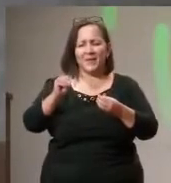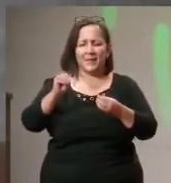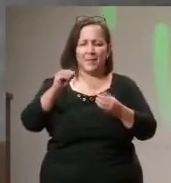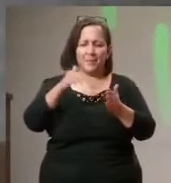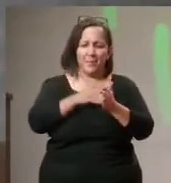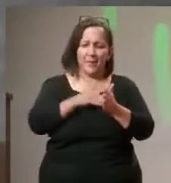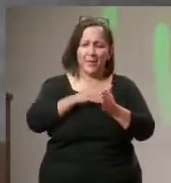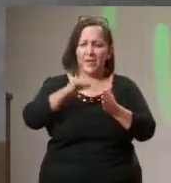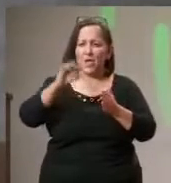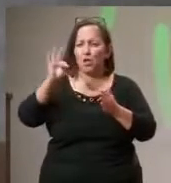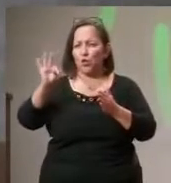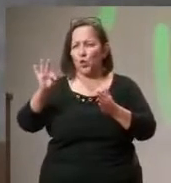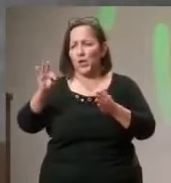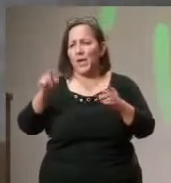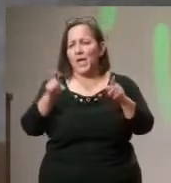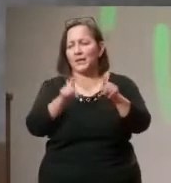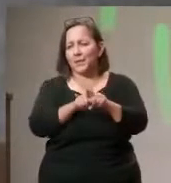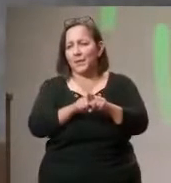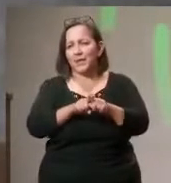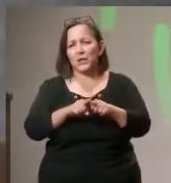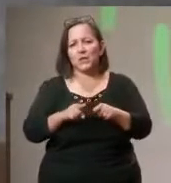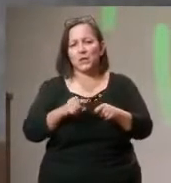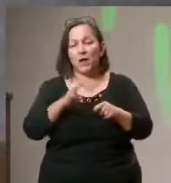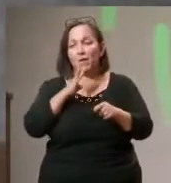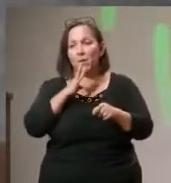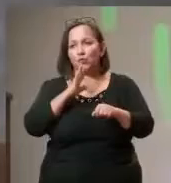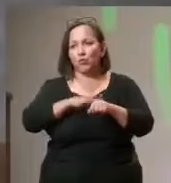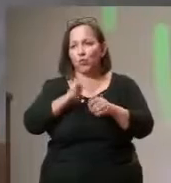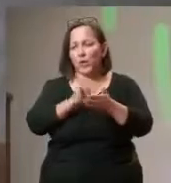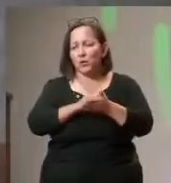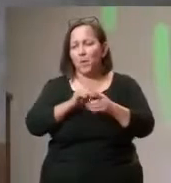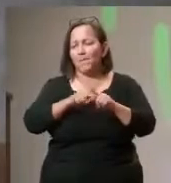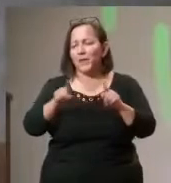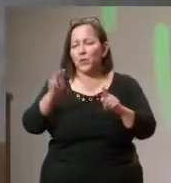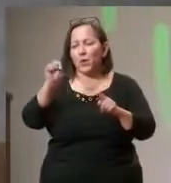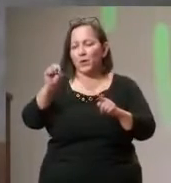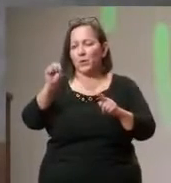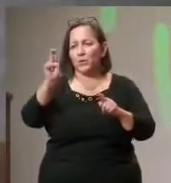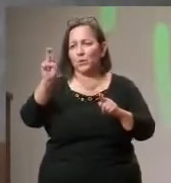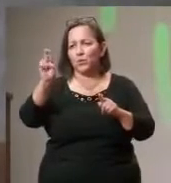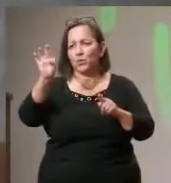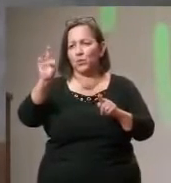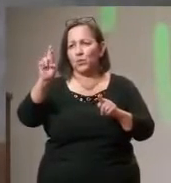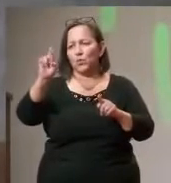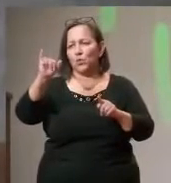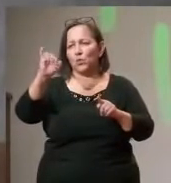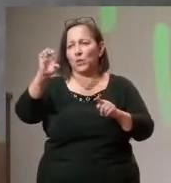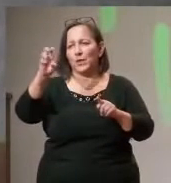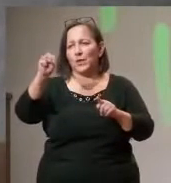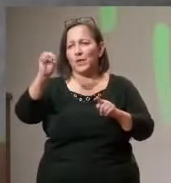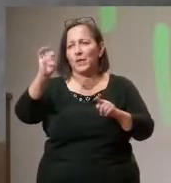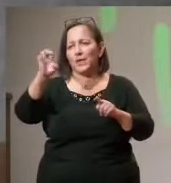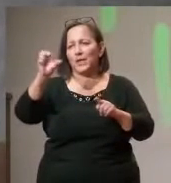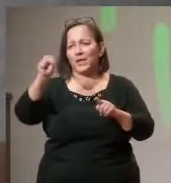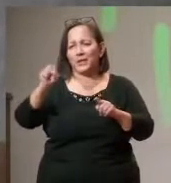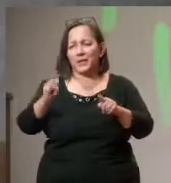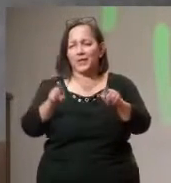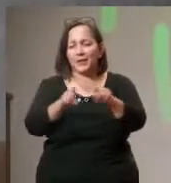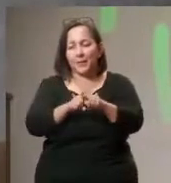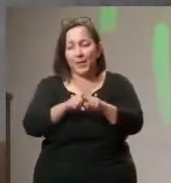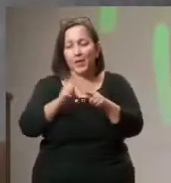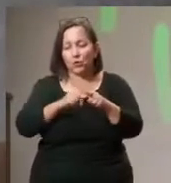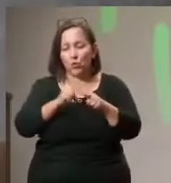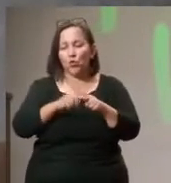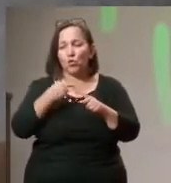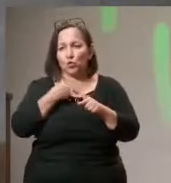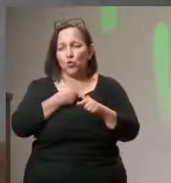toneladas, ¿verdad? Que si mencionamos es un aporte importante, pero en nutrientes, al ser un tratamiento primario de las aguas residuales, todavía tenemos